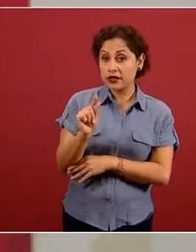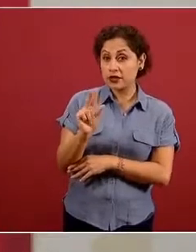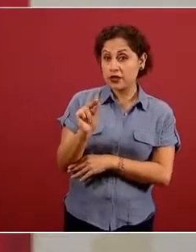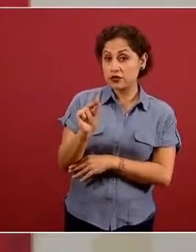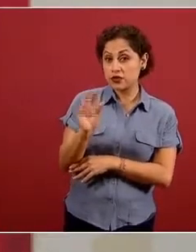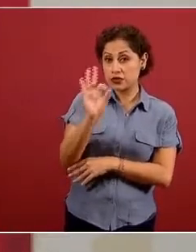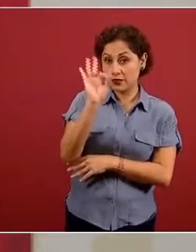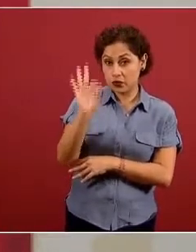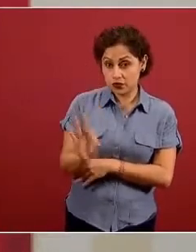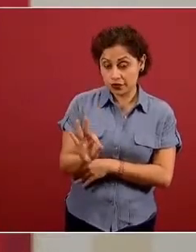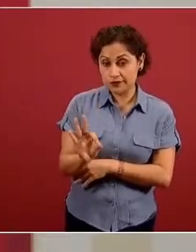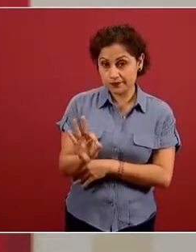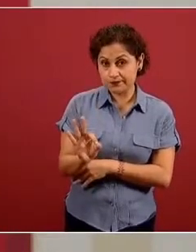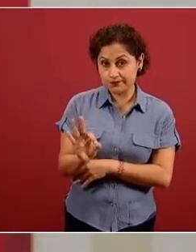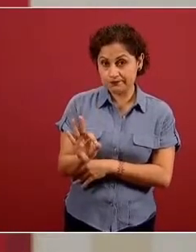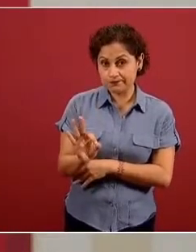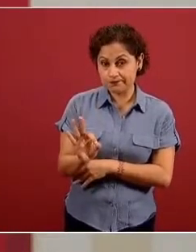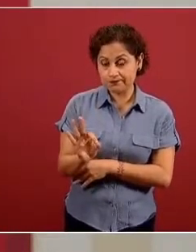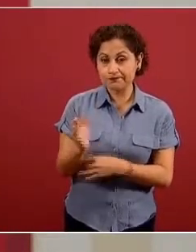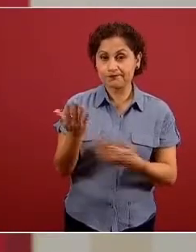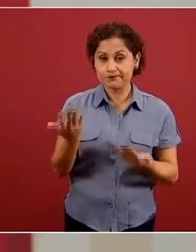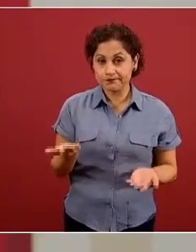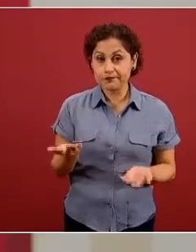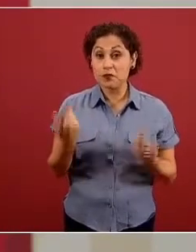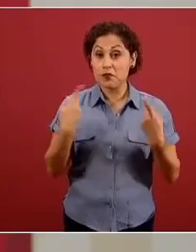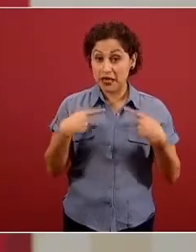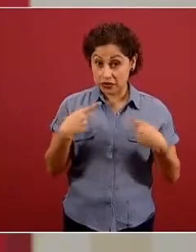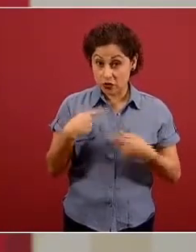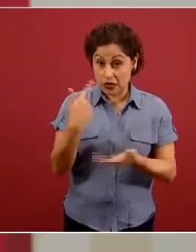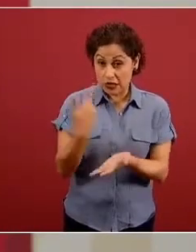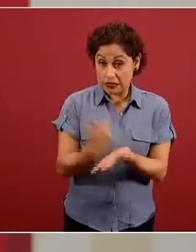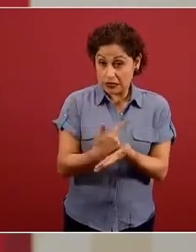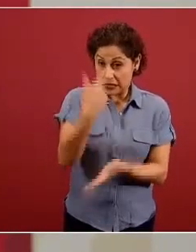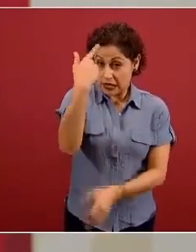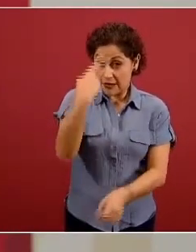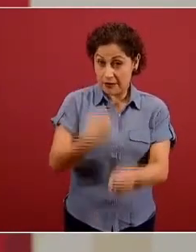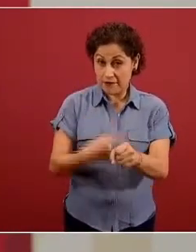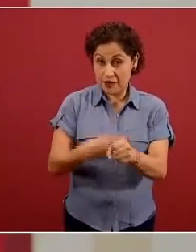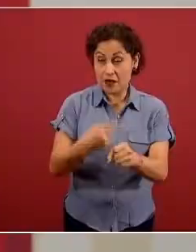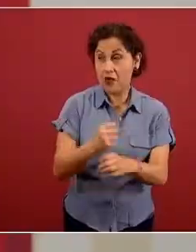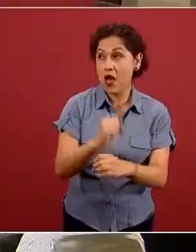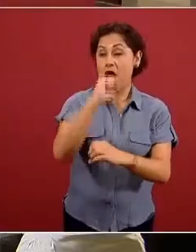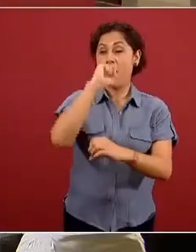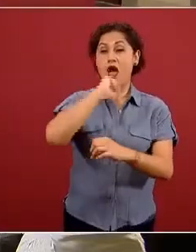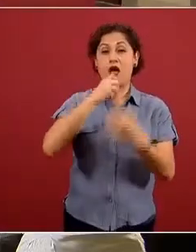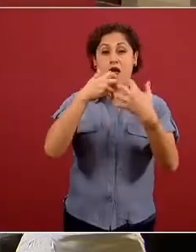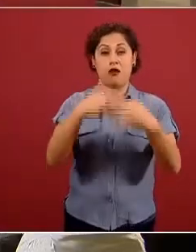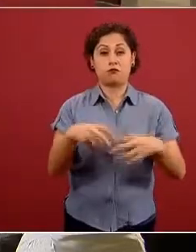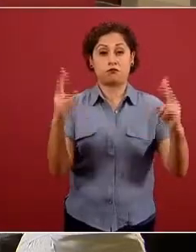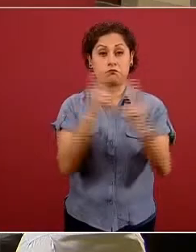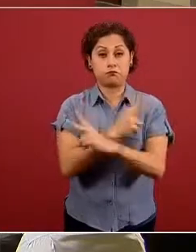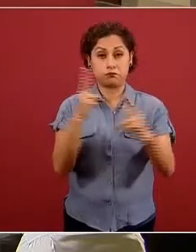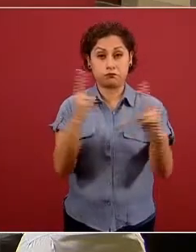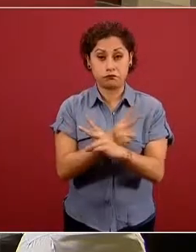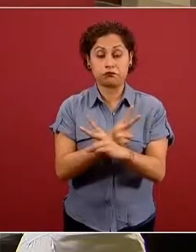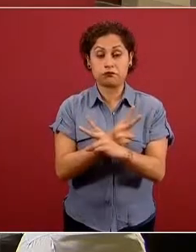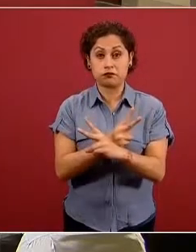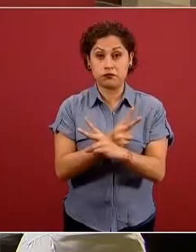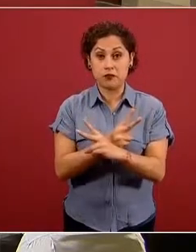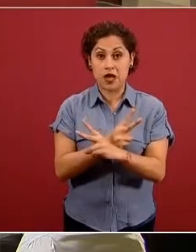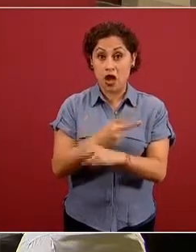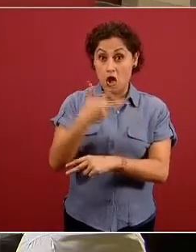80%. Es decir, personas críticamente enfermas, 8 de cada 10 pueden